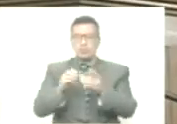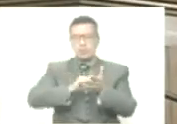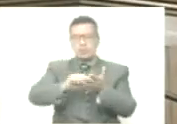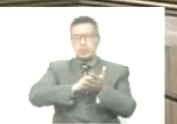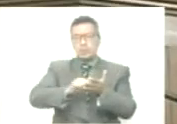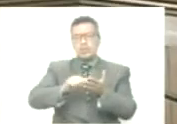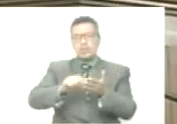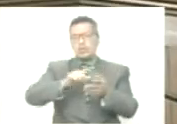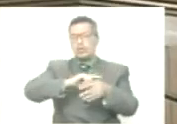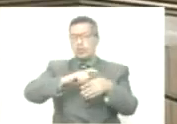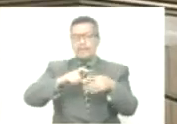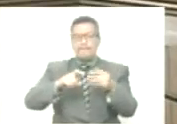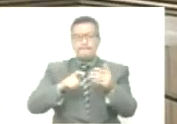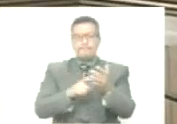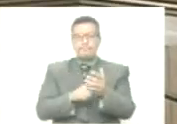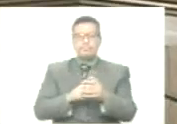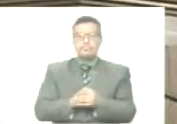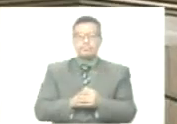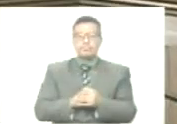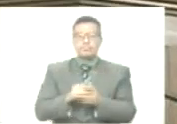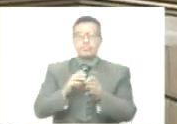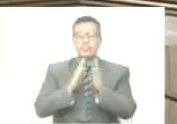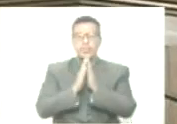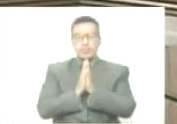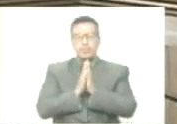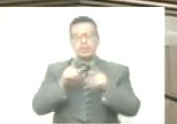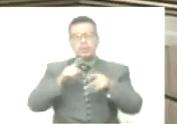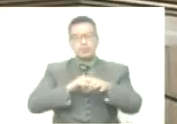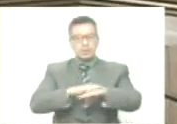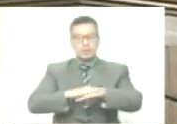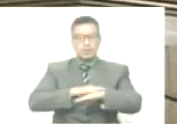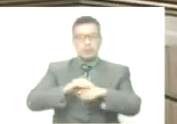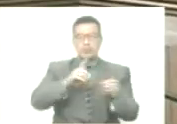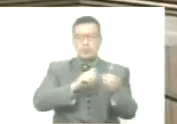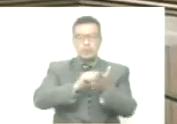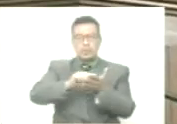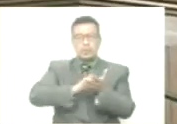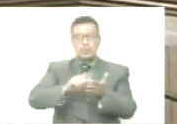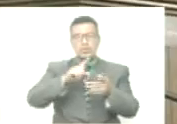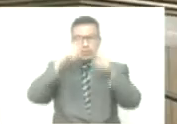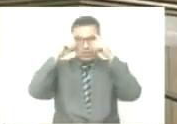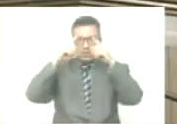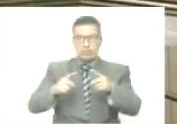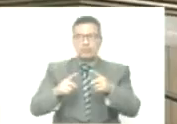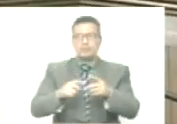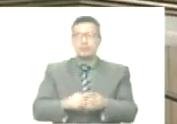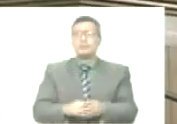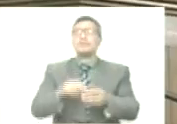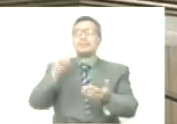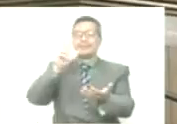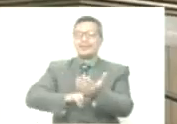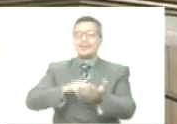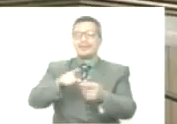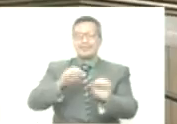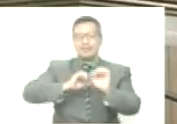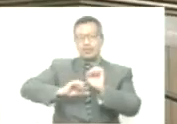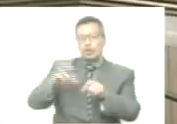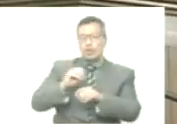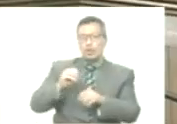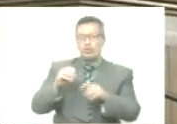en forma general, perdón, el articulado en forma general. La decisión será de aprobación, rechazo